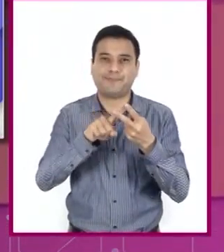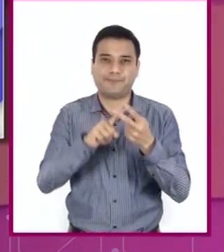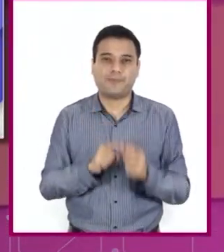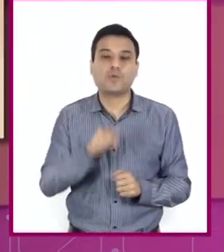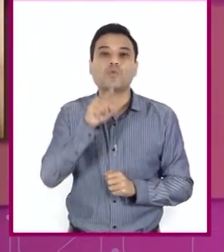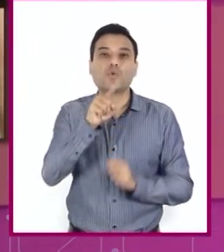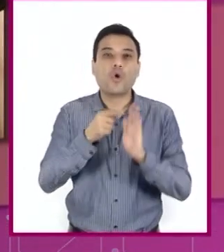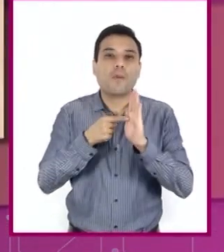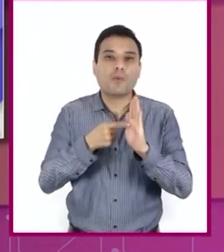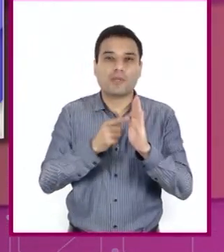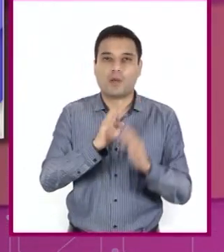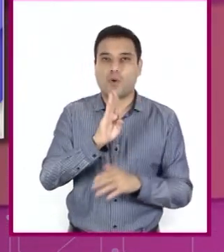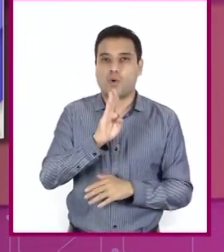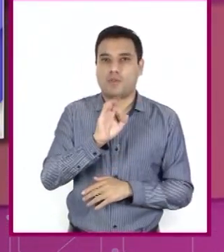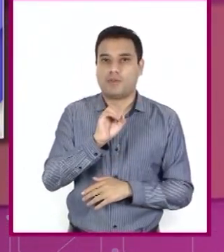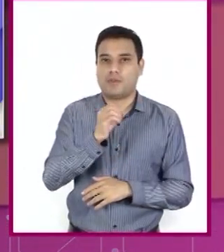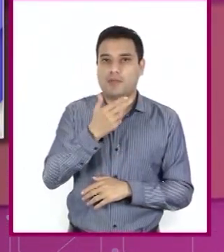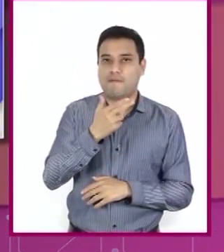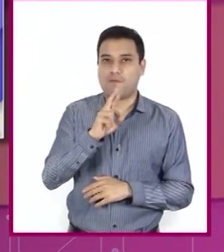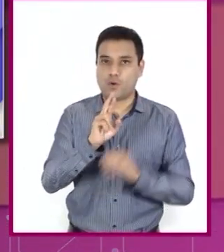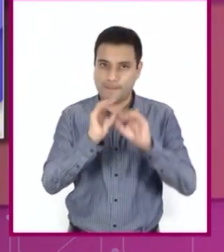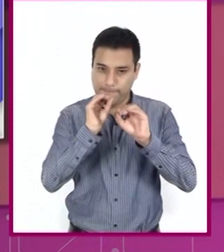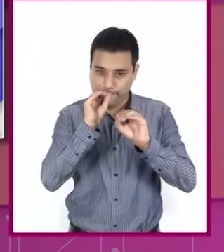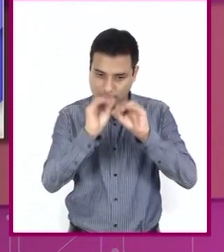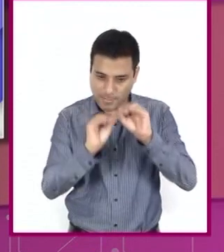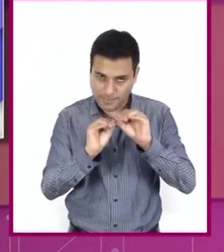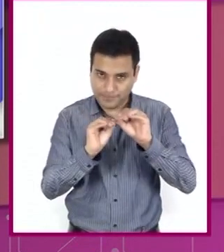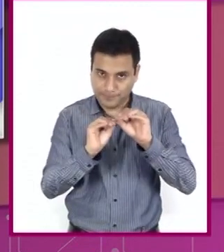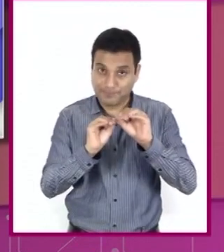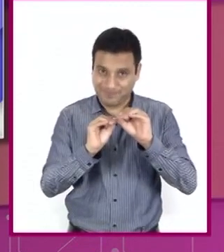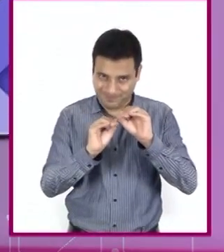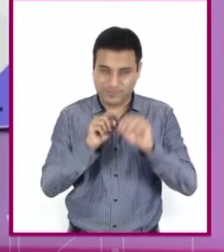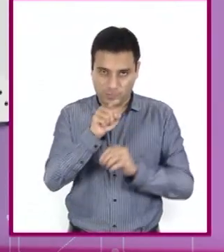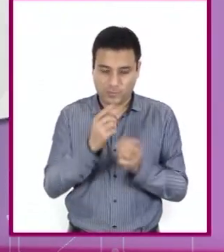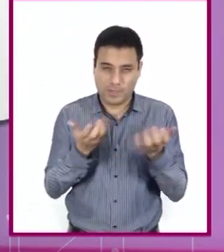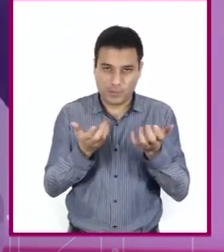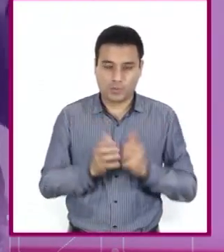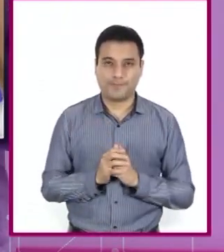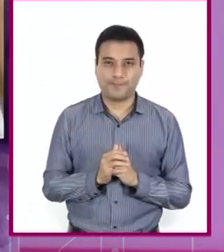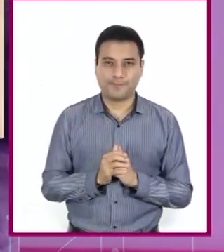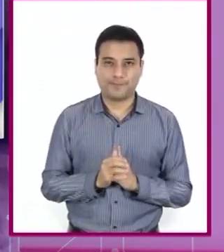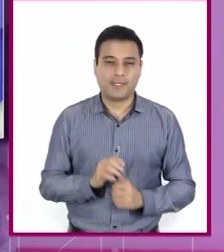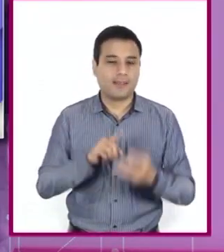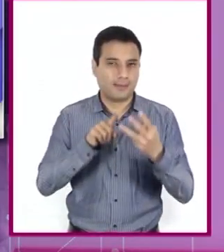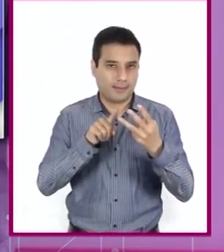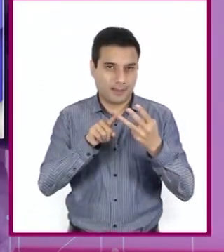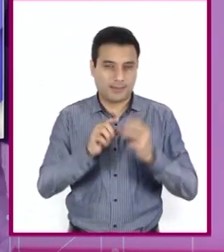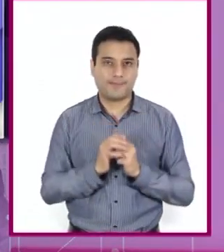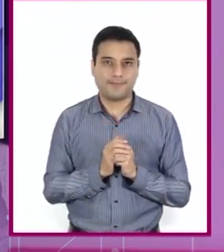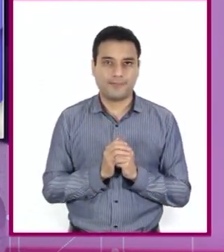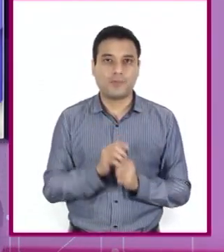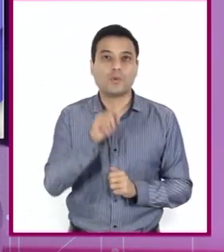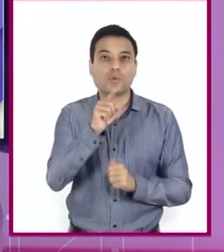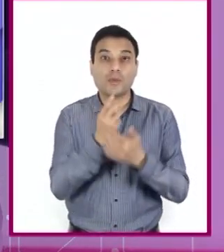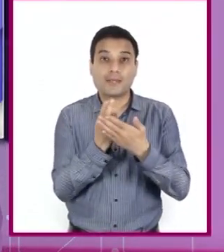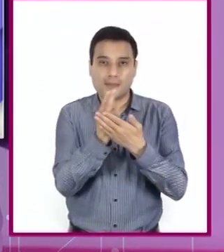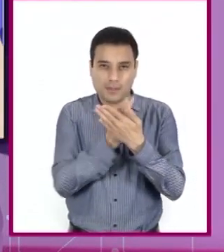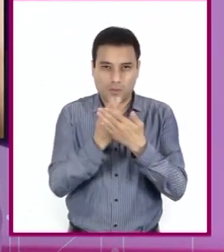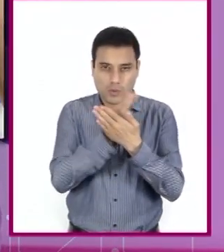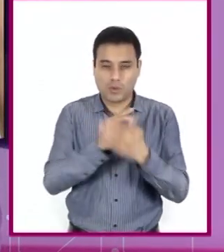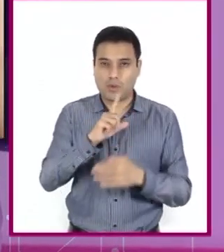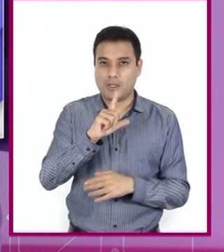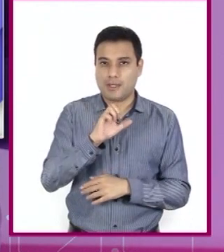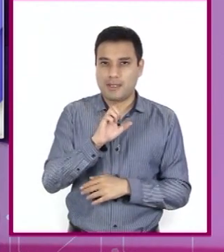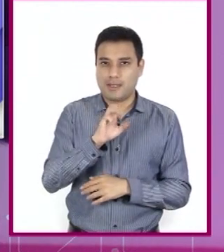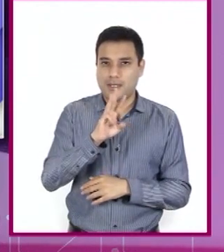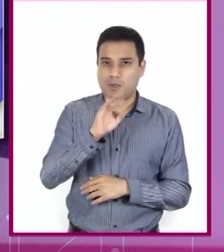modelo de Bohr con su respectivo número de protones, neutrones y electrones. 3. Elaboren el diagrama de Lewis con